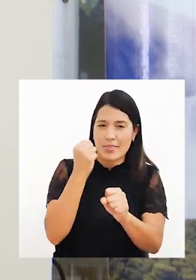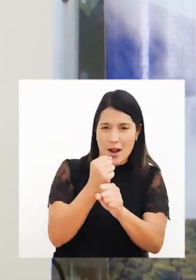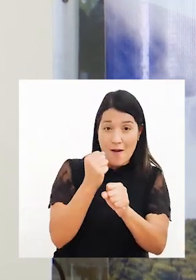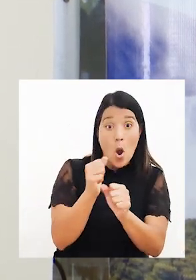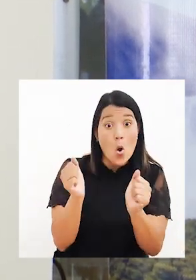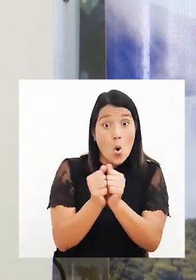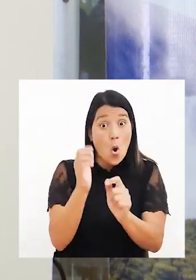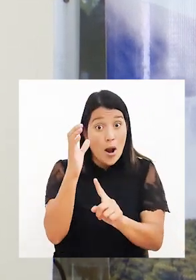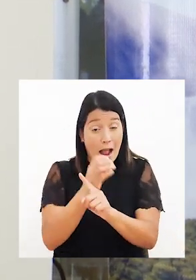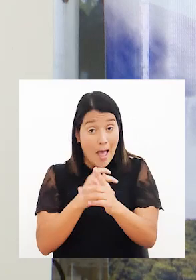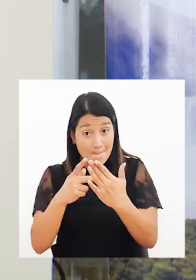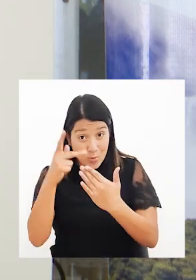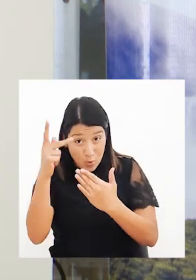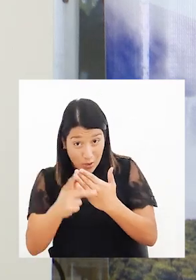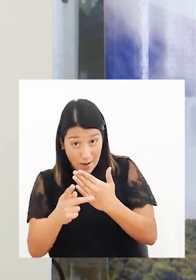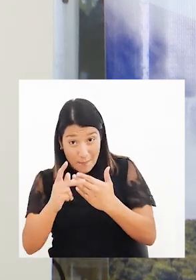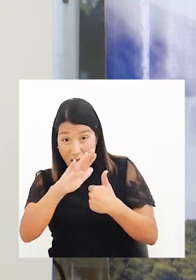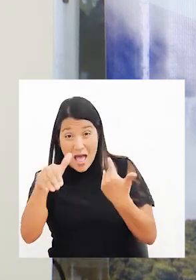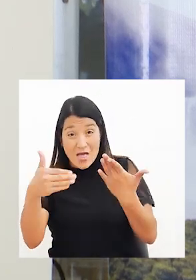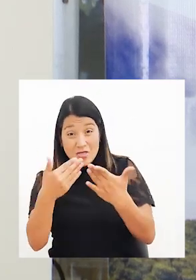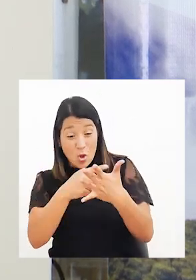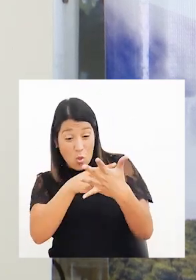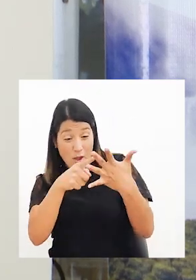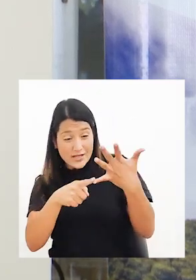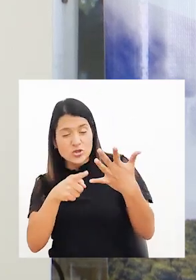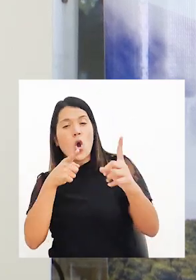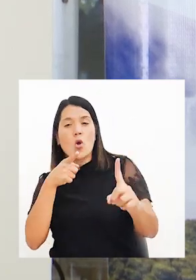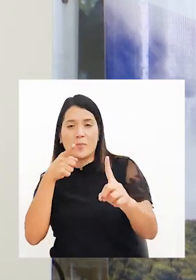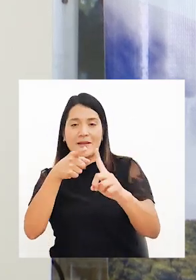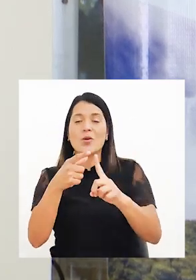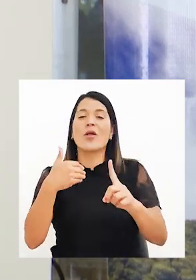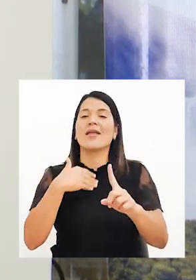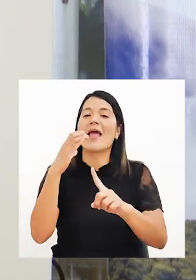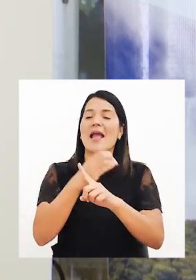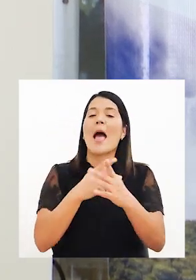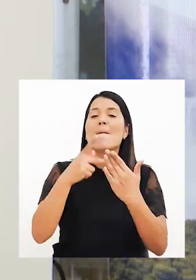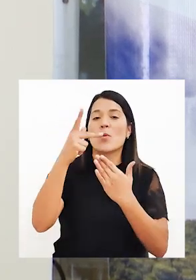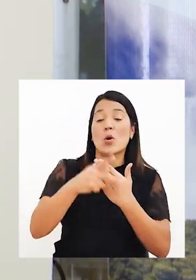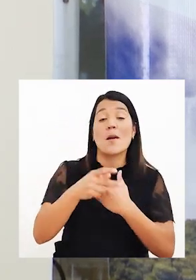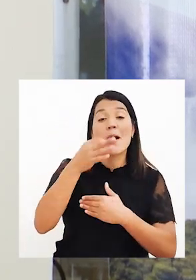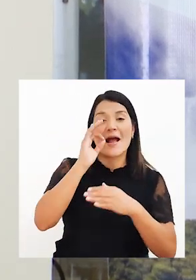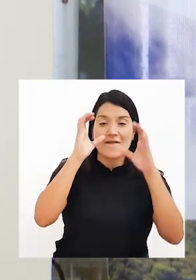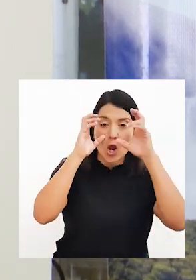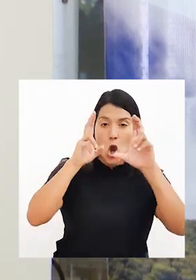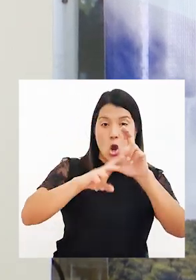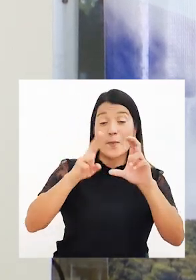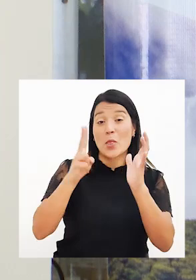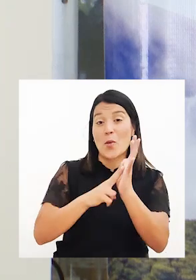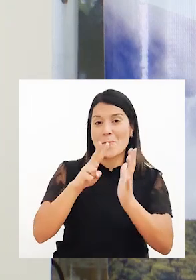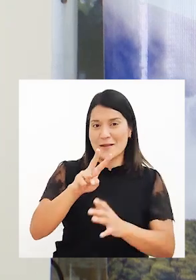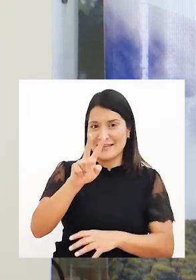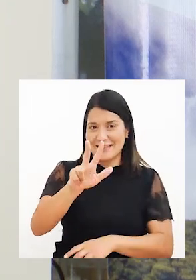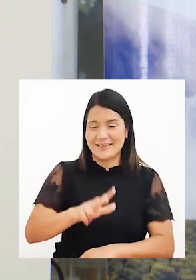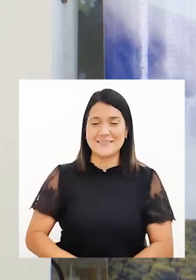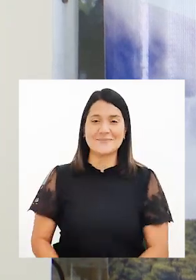entrega, ha sido objetivo de estos programas de Café Colipro